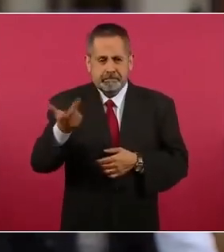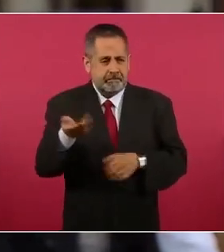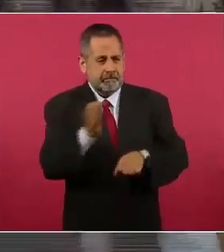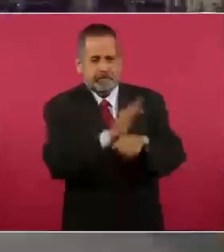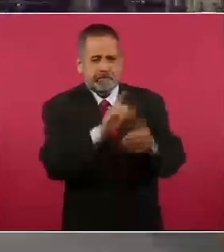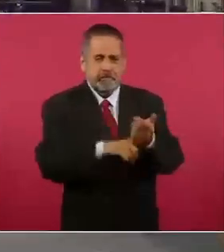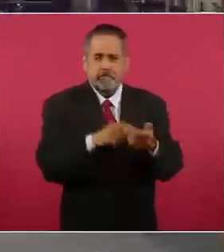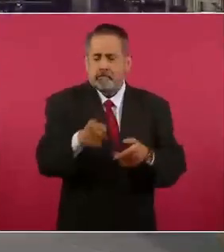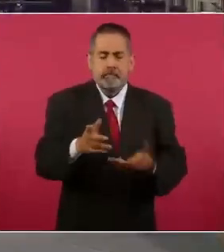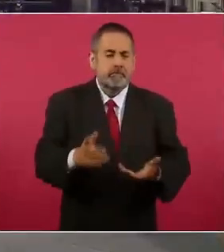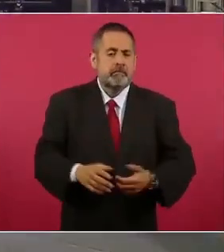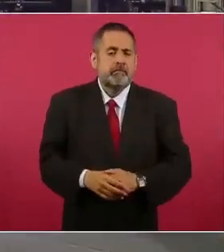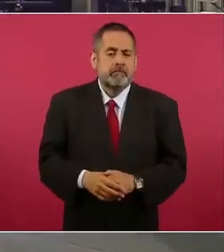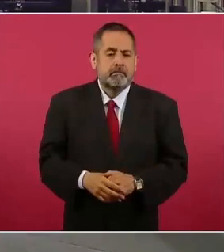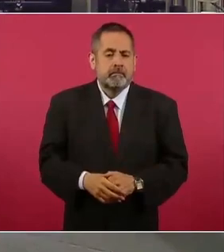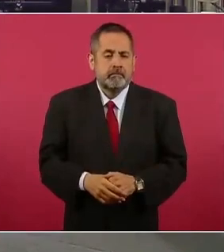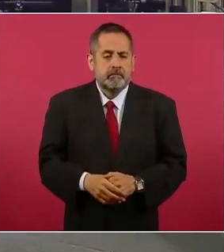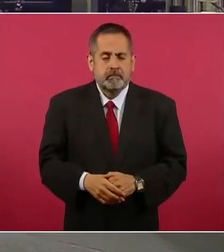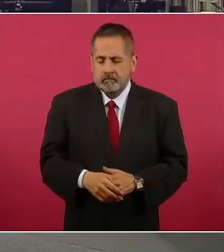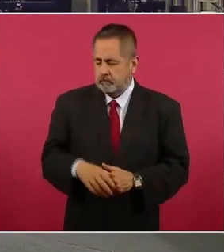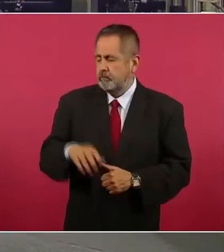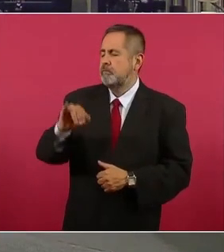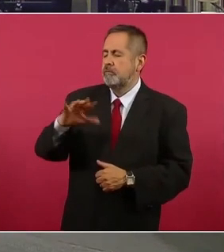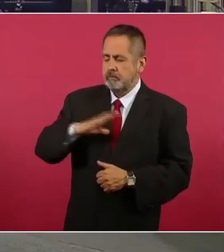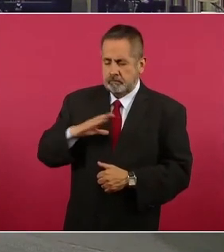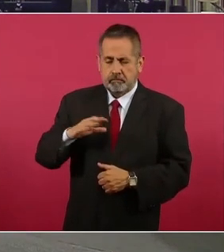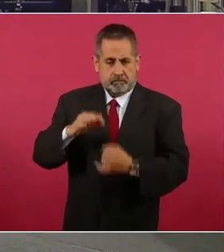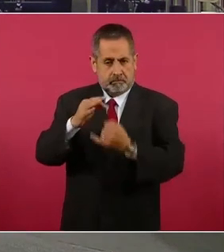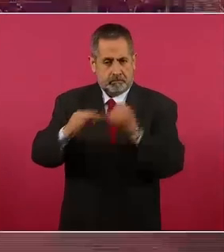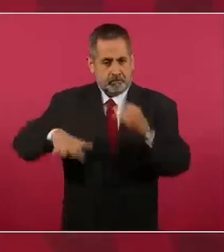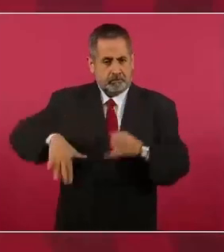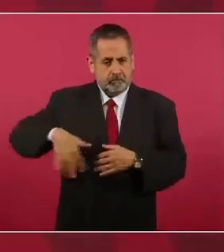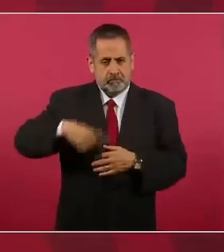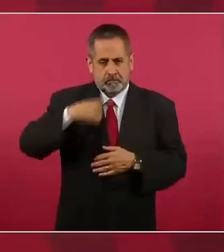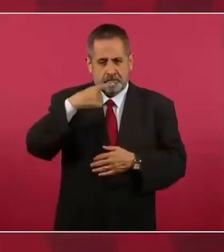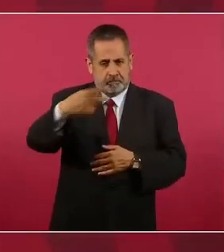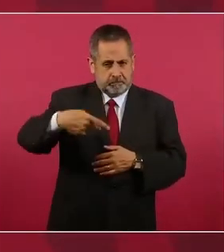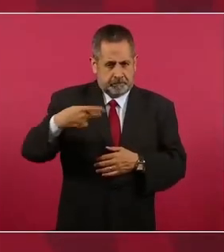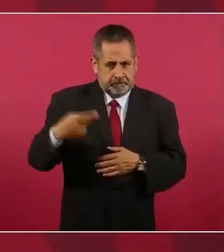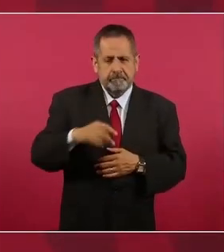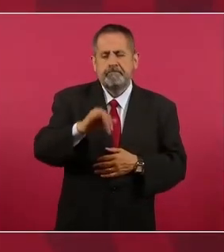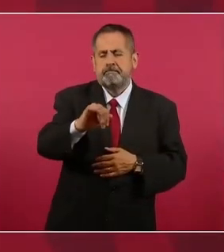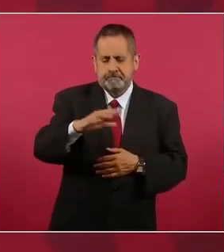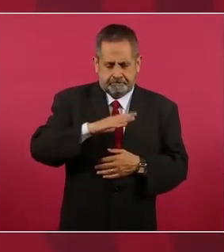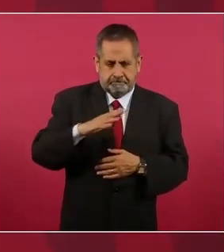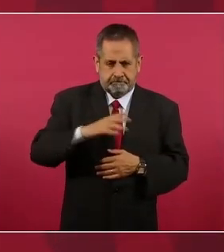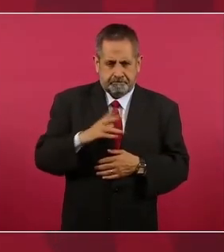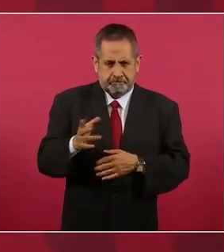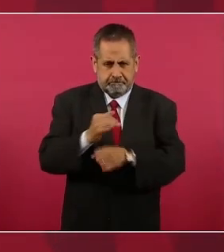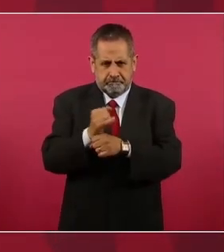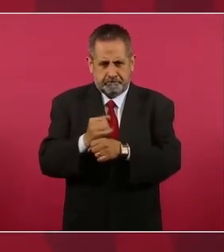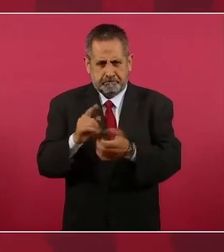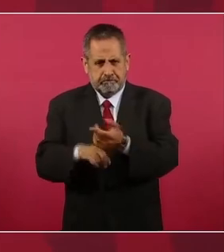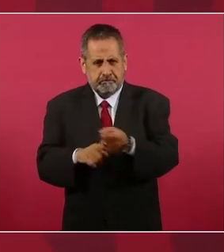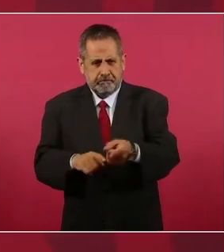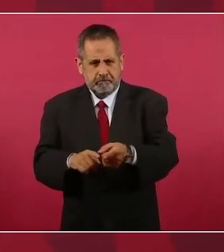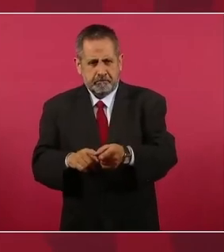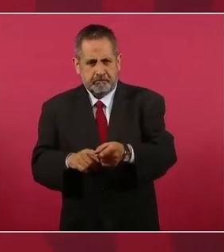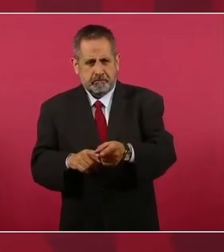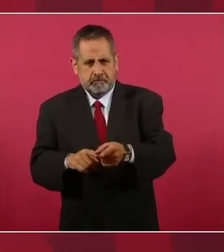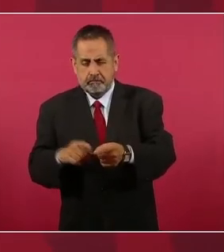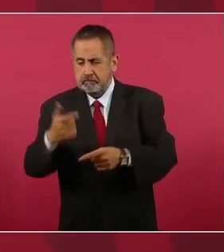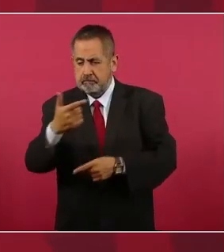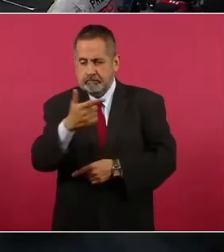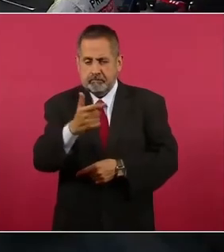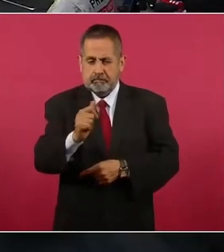cártel particularmente. Sí, hay investigaciones sobre esto último que preguntas. Y sí, la protección de García